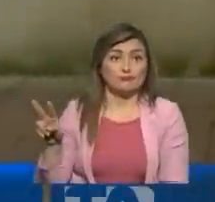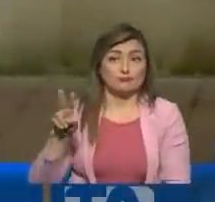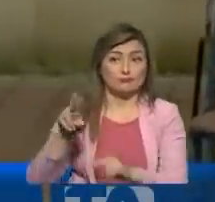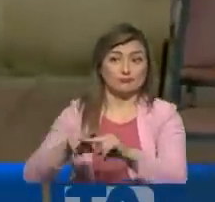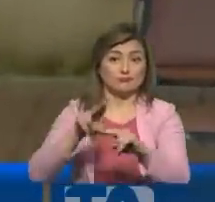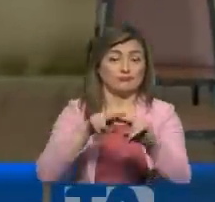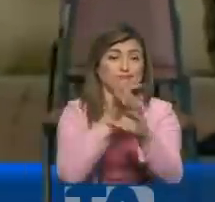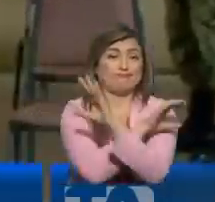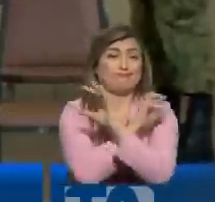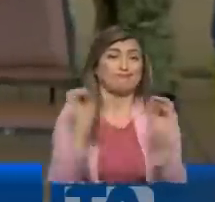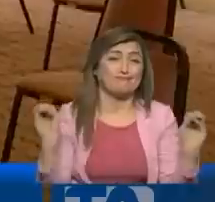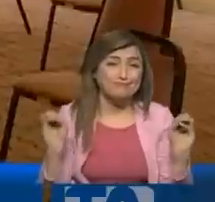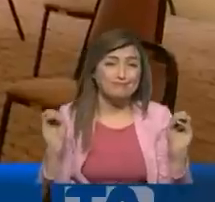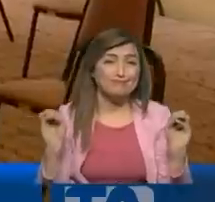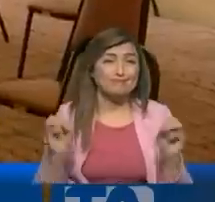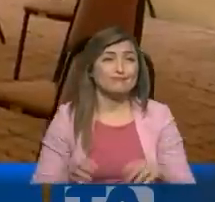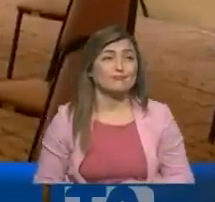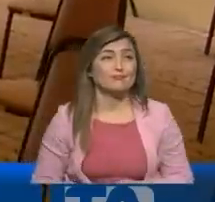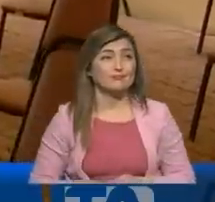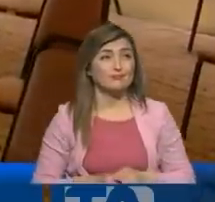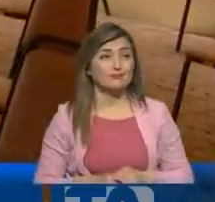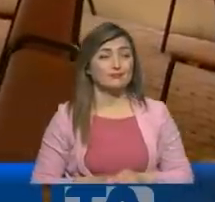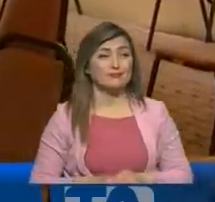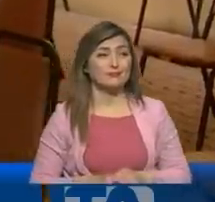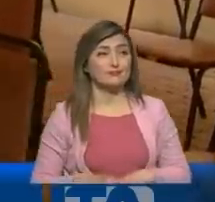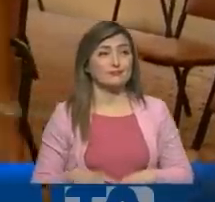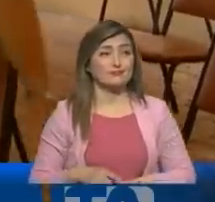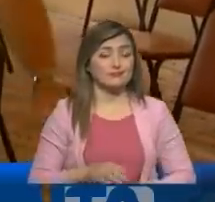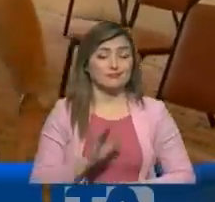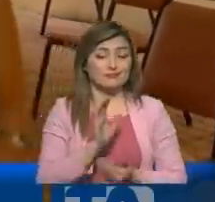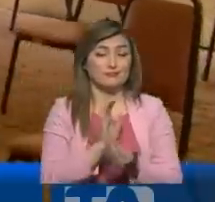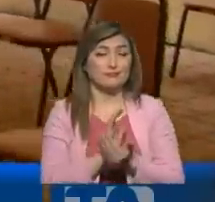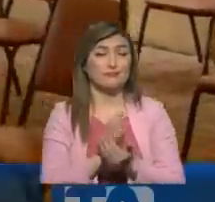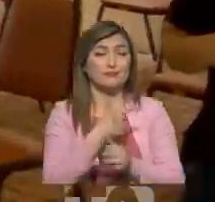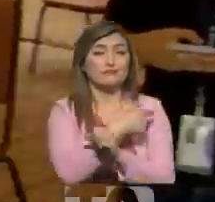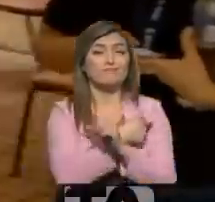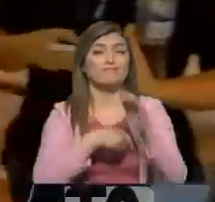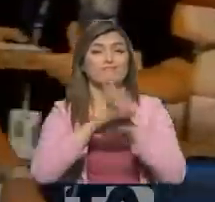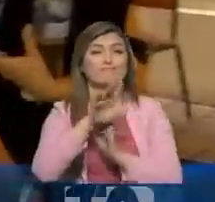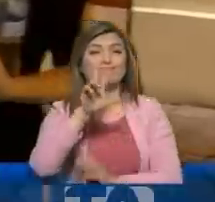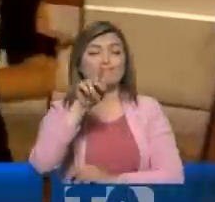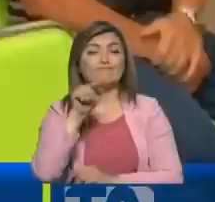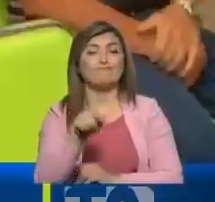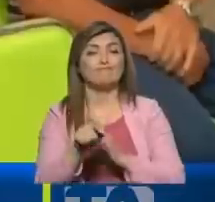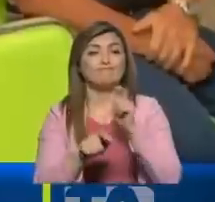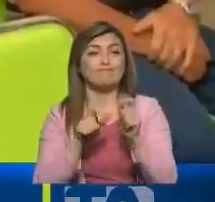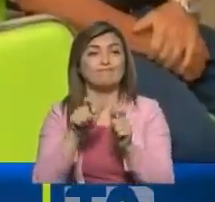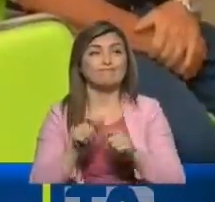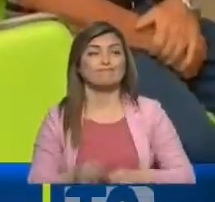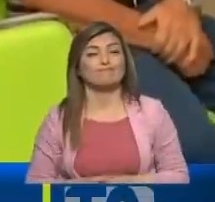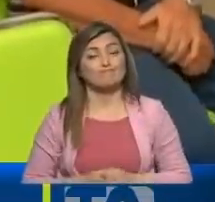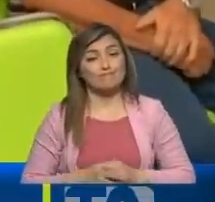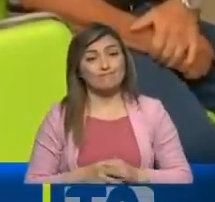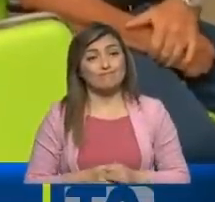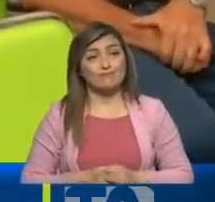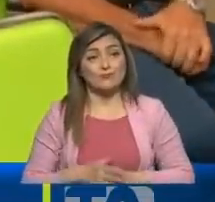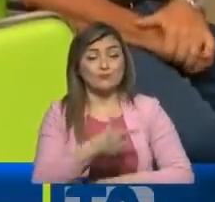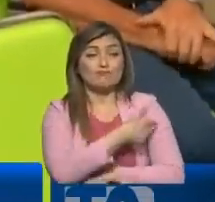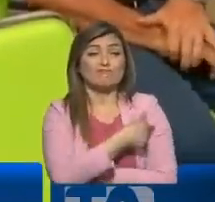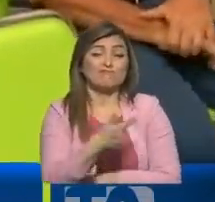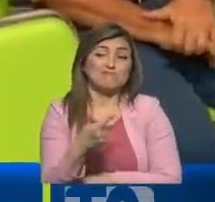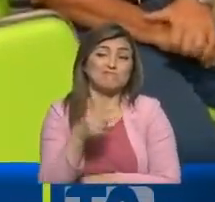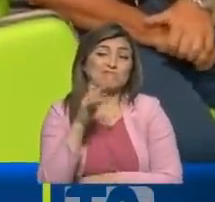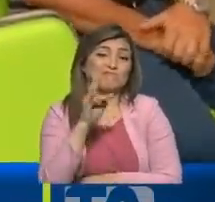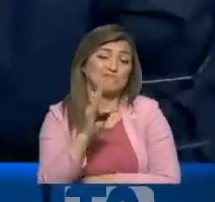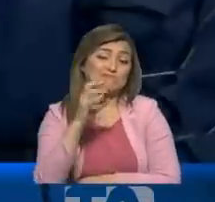pantallas, sillas vacías. En el IES, hasta hoy se esperaba haber vacunado a más de 3.000 personas, pero solo se han inmunizado poco más